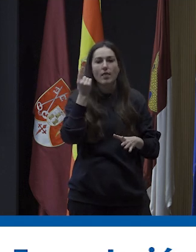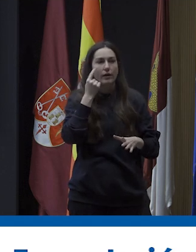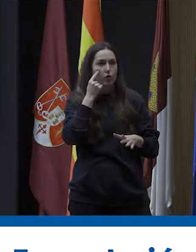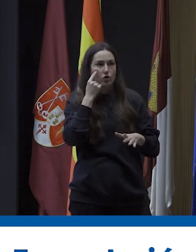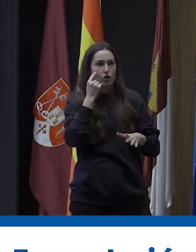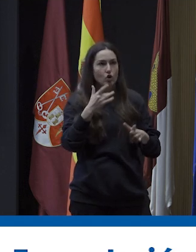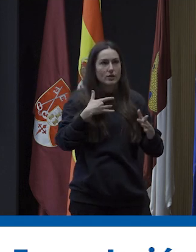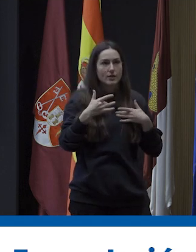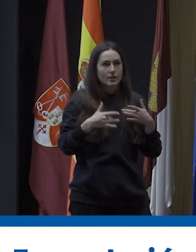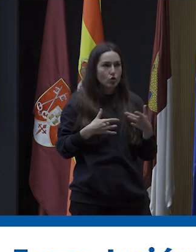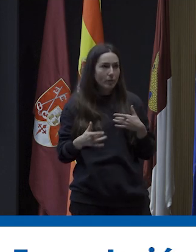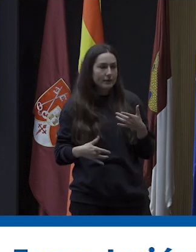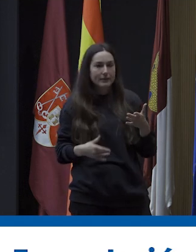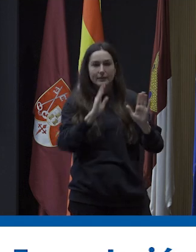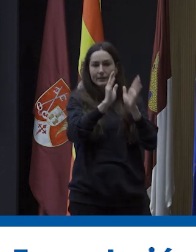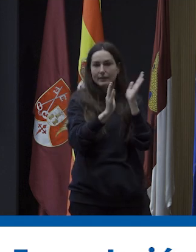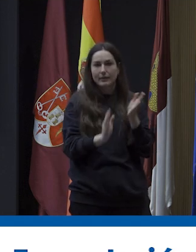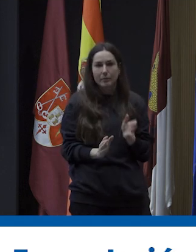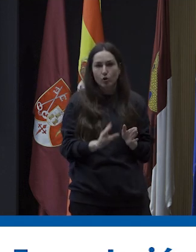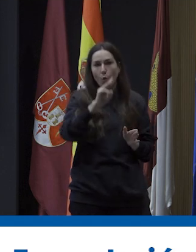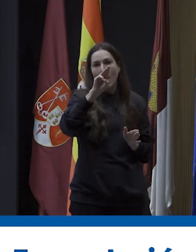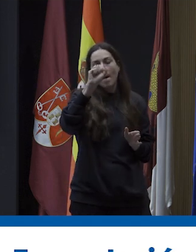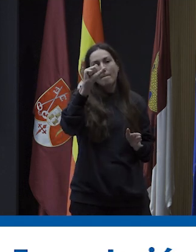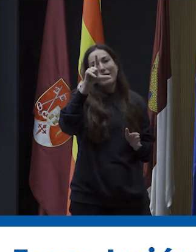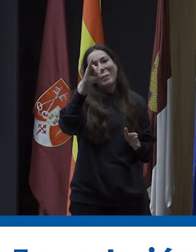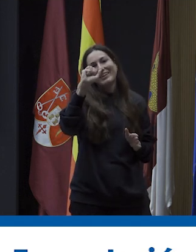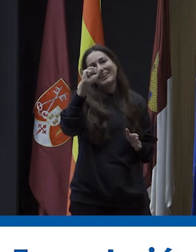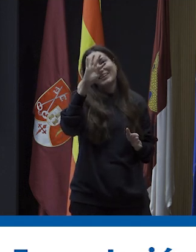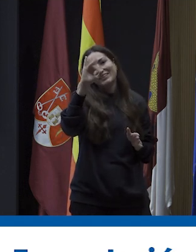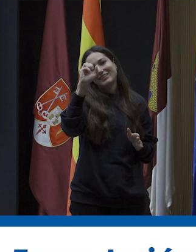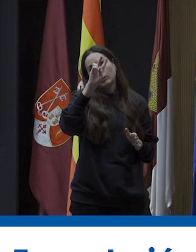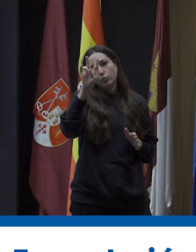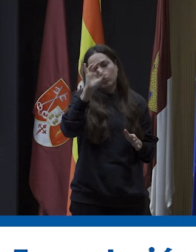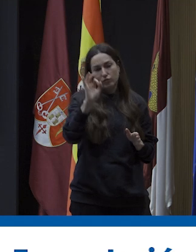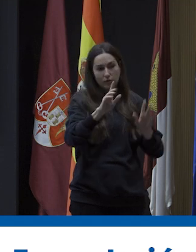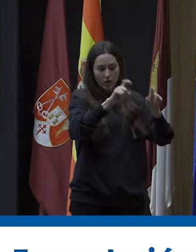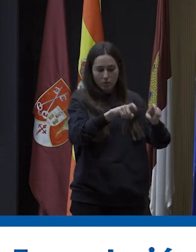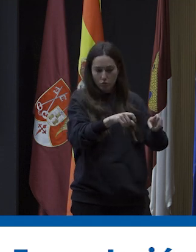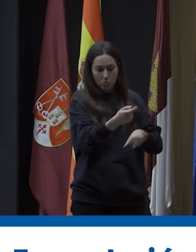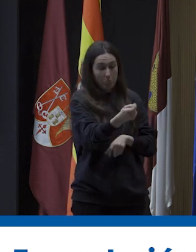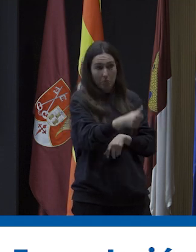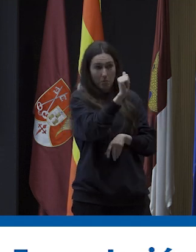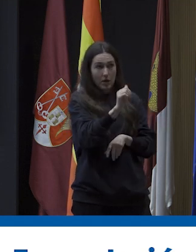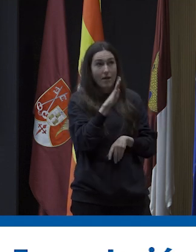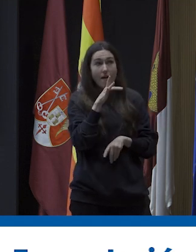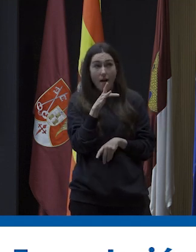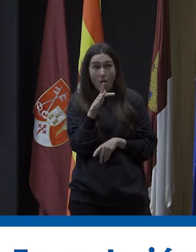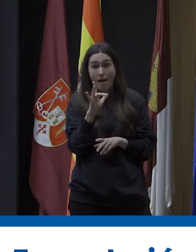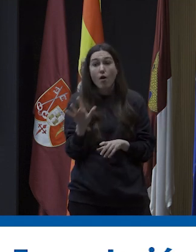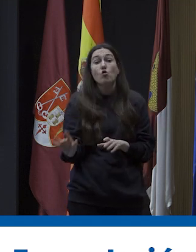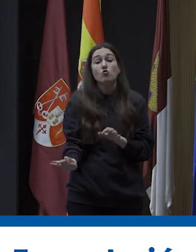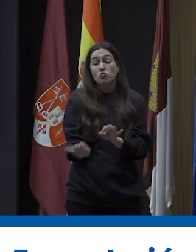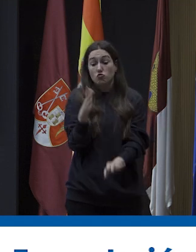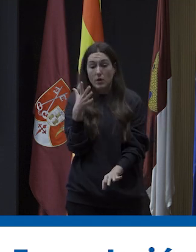unos síntomas y un tratamiento pues, muy paliativo, reposo, un poco más. Y en cambio ahora tenemos la suerte de